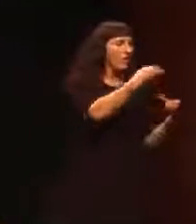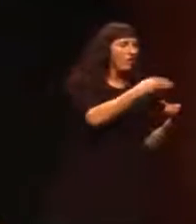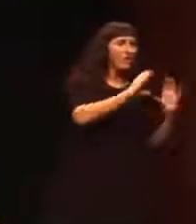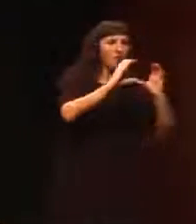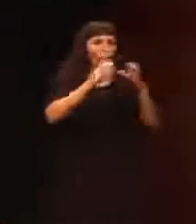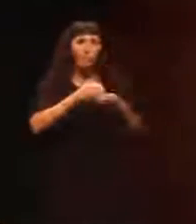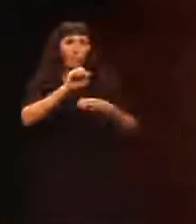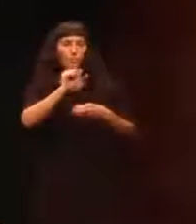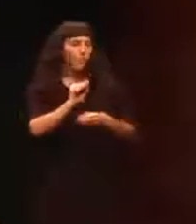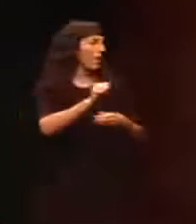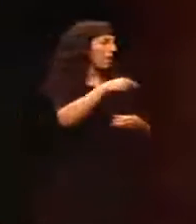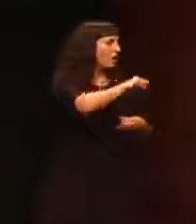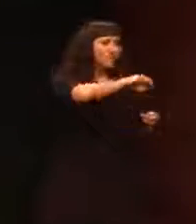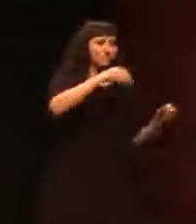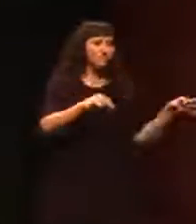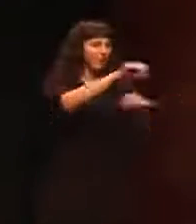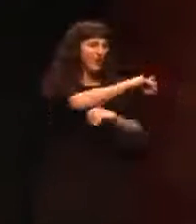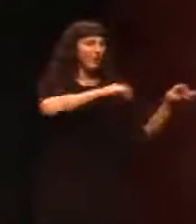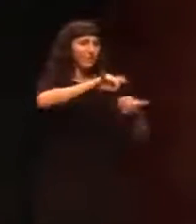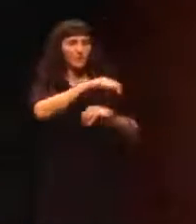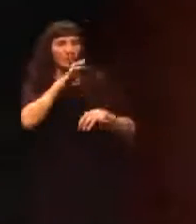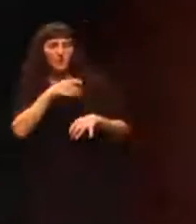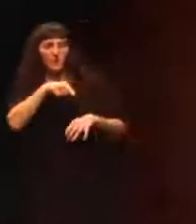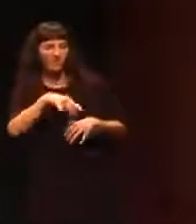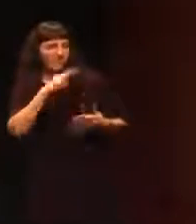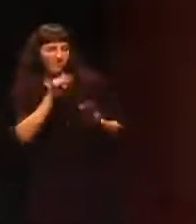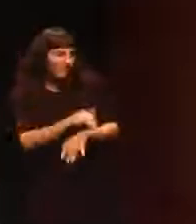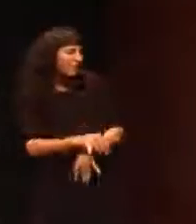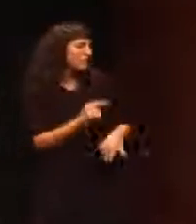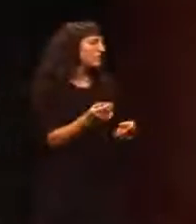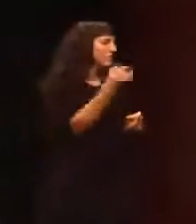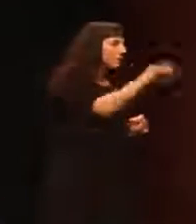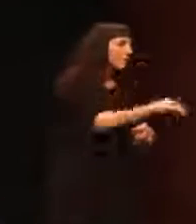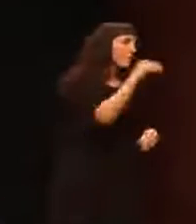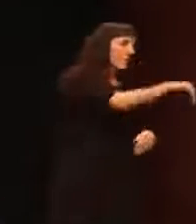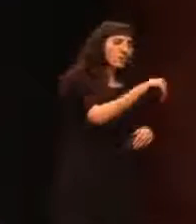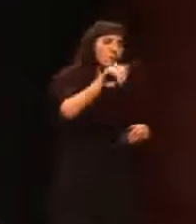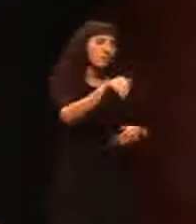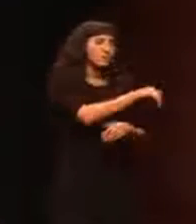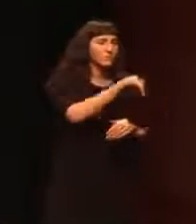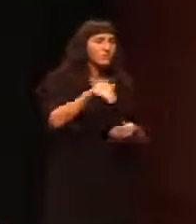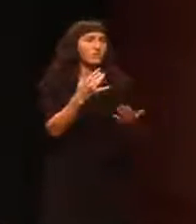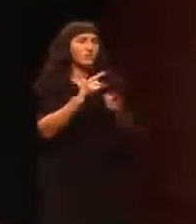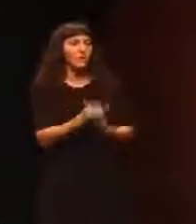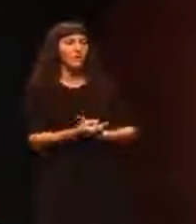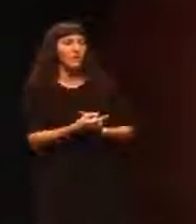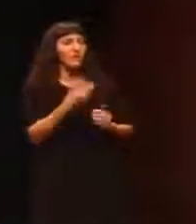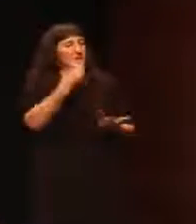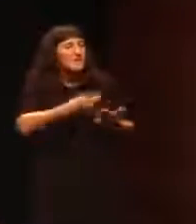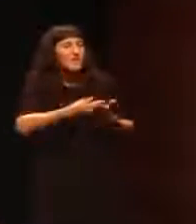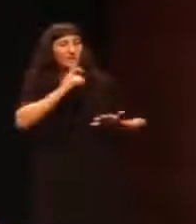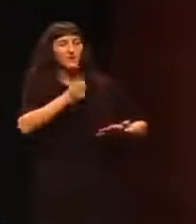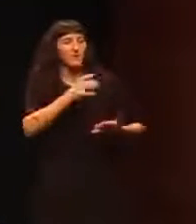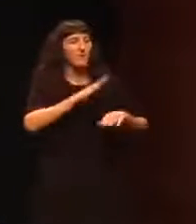al partido B. Y después, cuando se cansaba del B, volviendo al A, a ver si el tiempo en la oposición les había sentado mejor. Se lo ha exigido